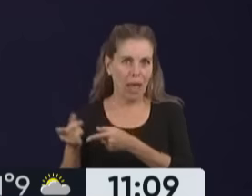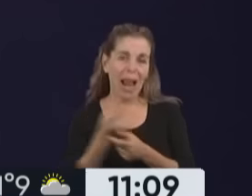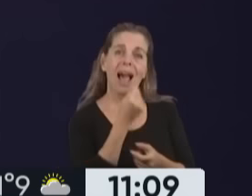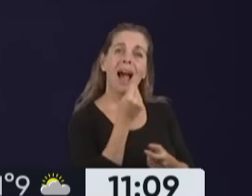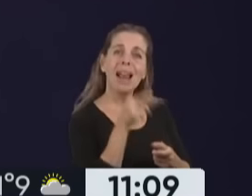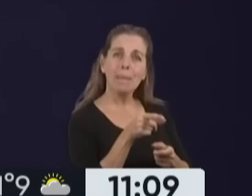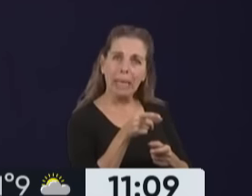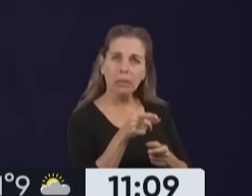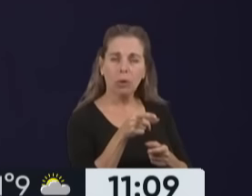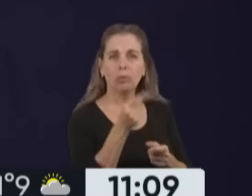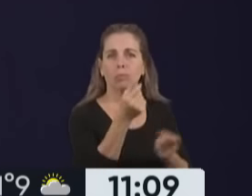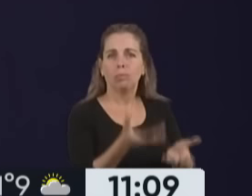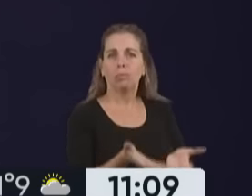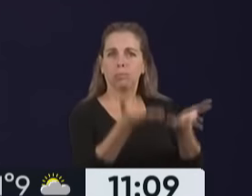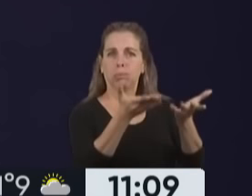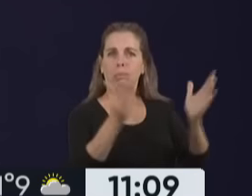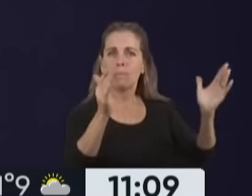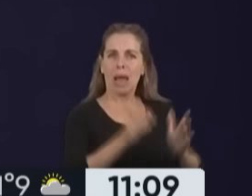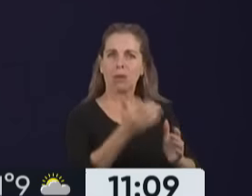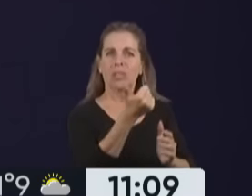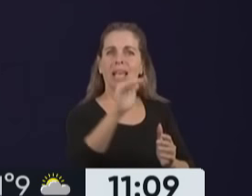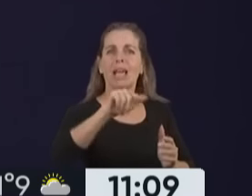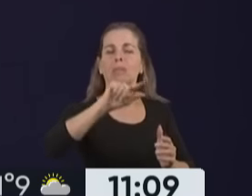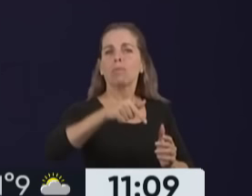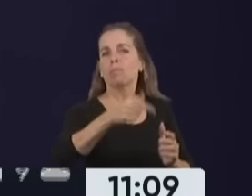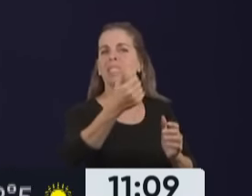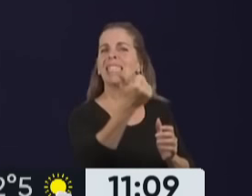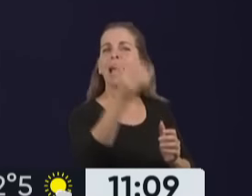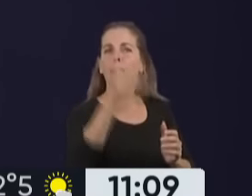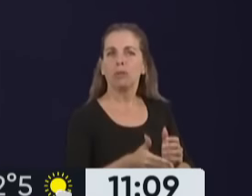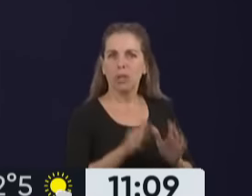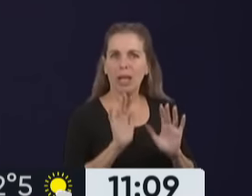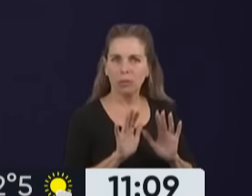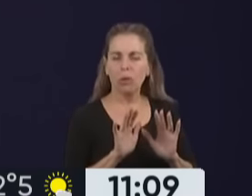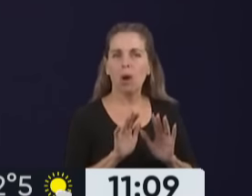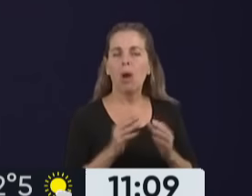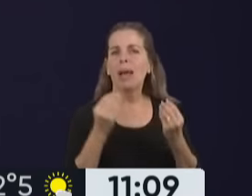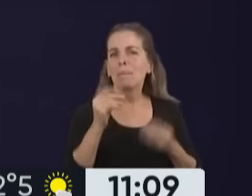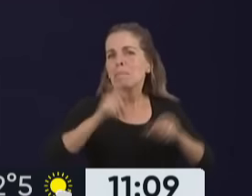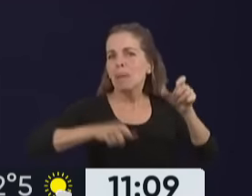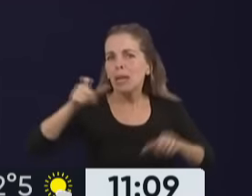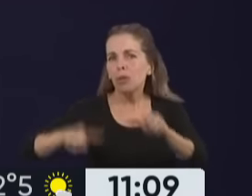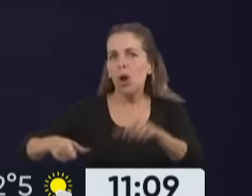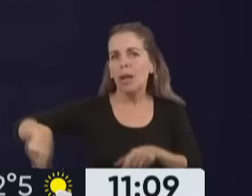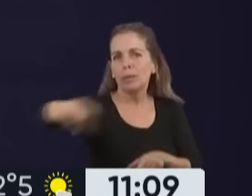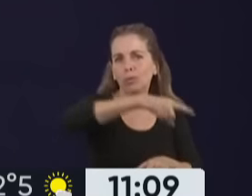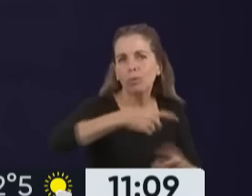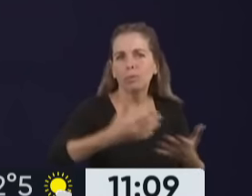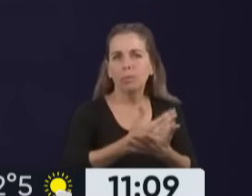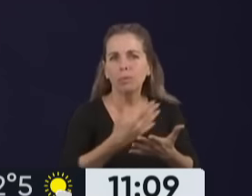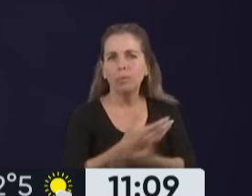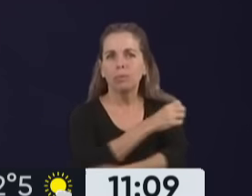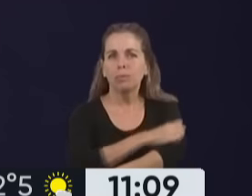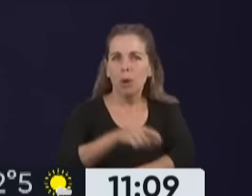la pena la aclaración. Quien menos recursos tiene, quien más necesidades pasa,